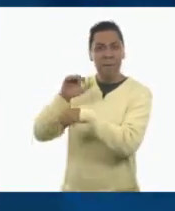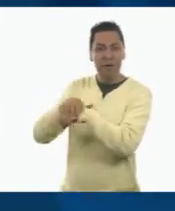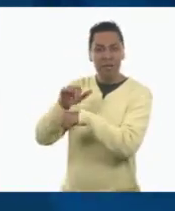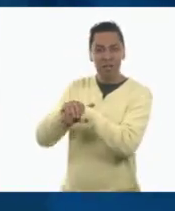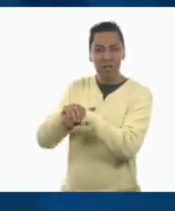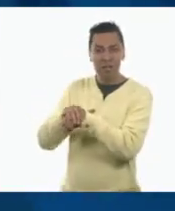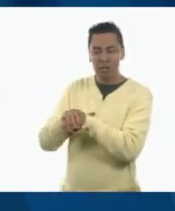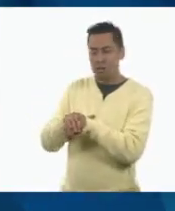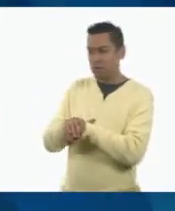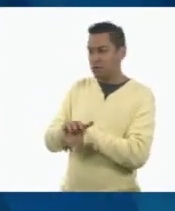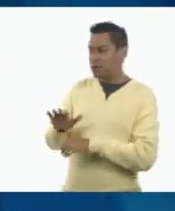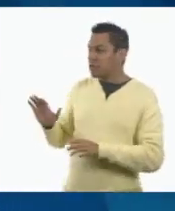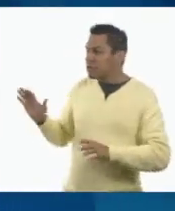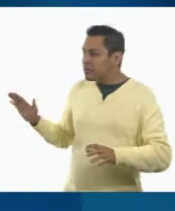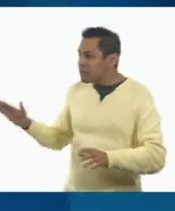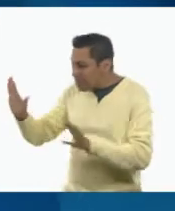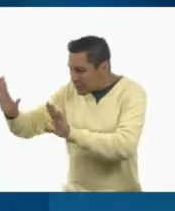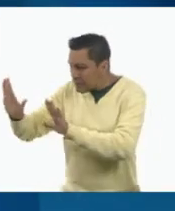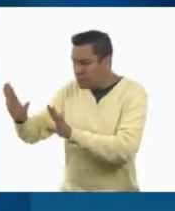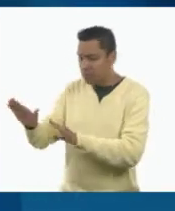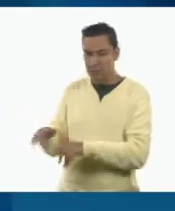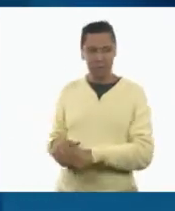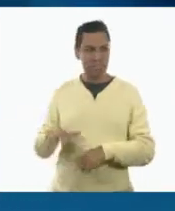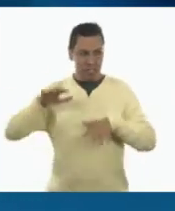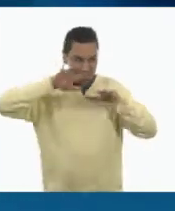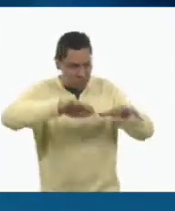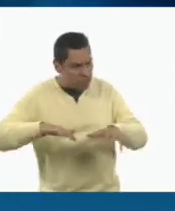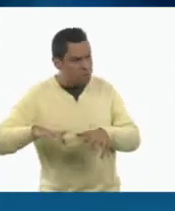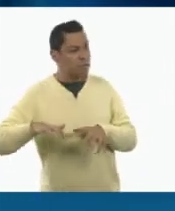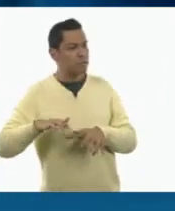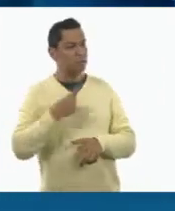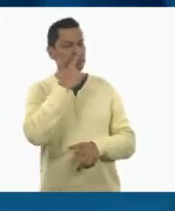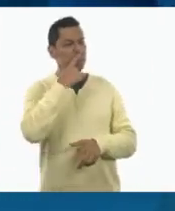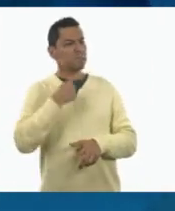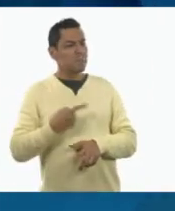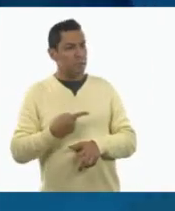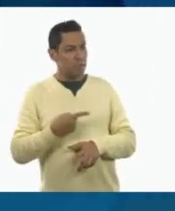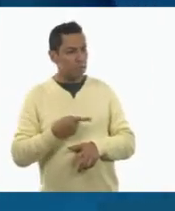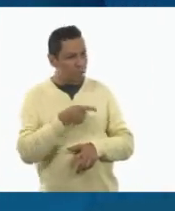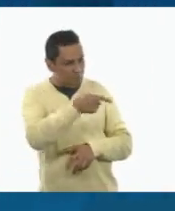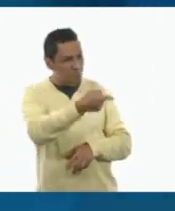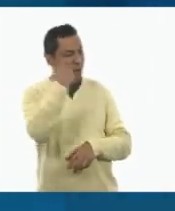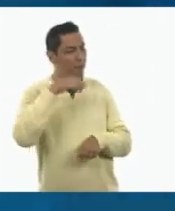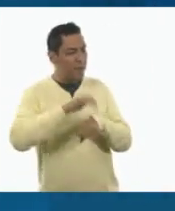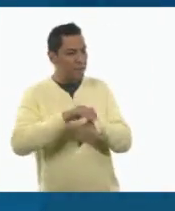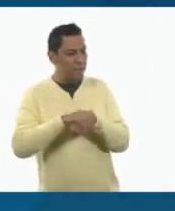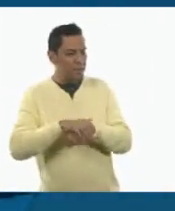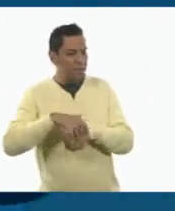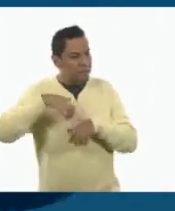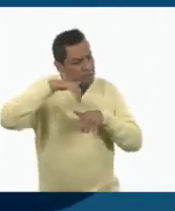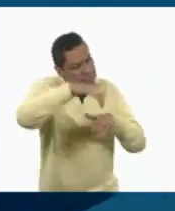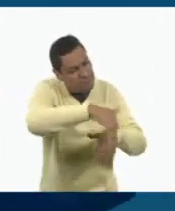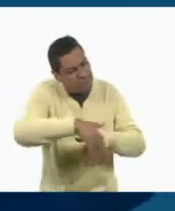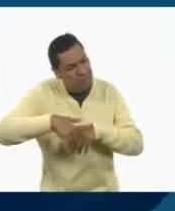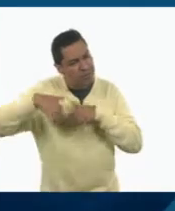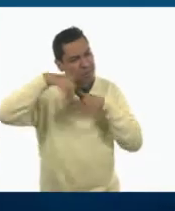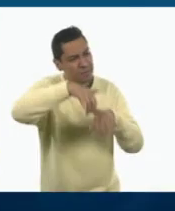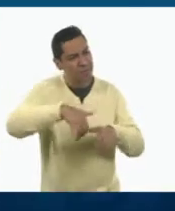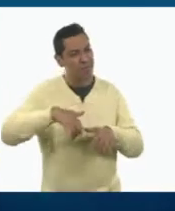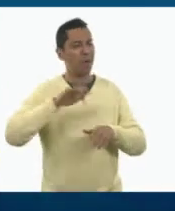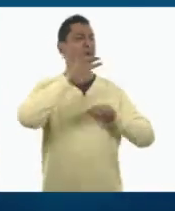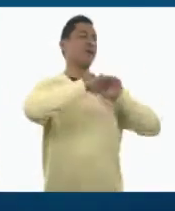él, pero para lamerlo cariñosamente y posarse en su regazo como una fiel mascota.